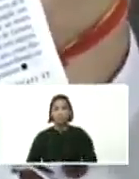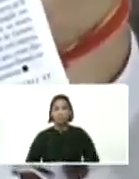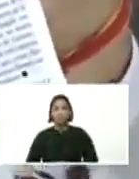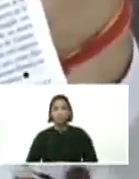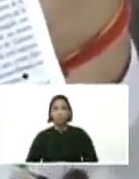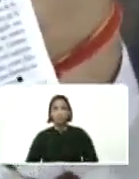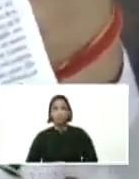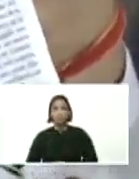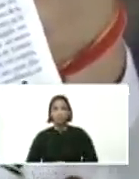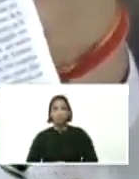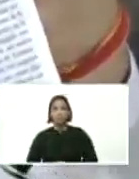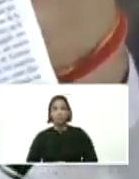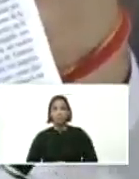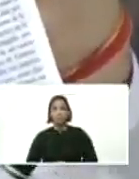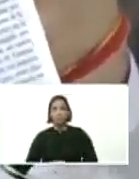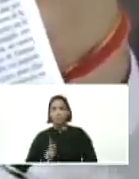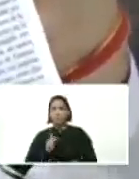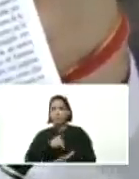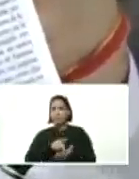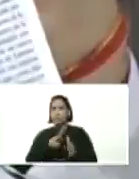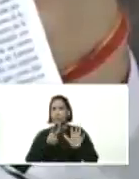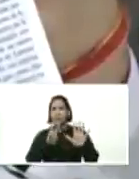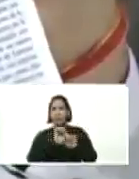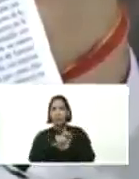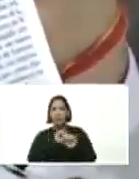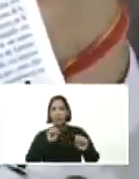Pusieron la cita a las 7 de la mañana.